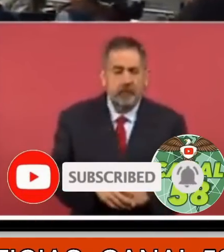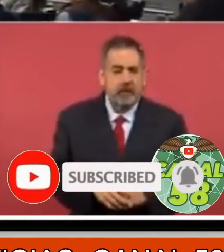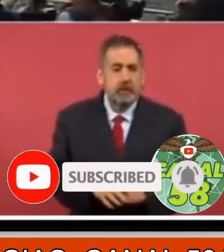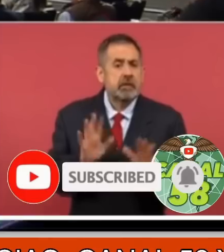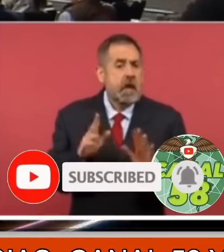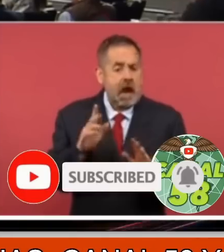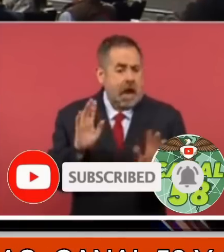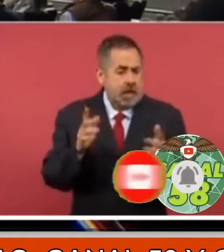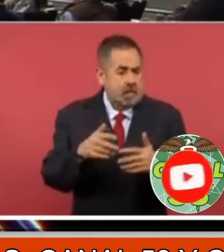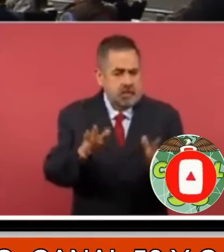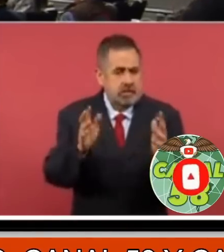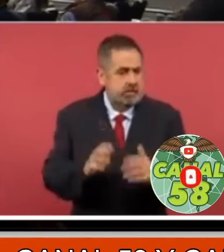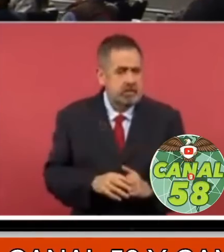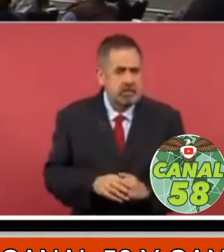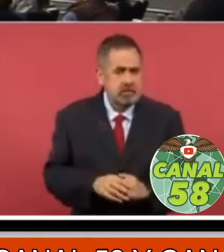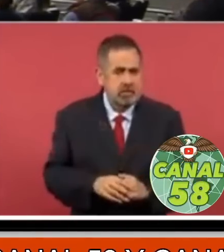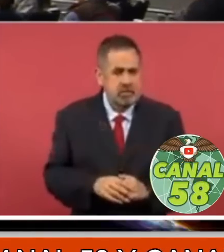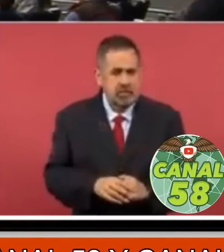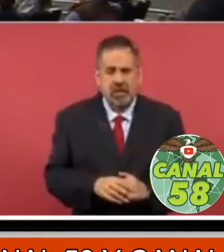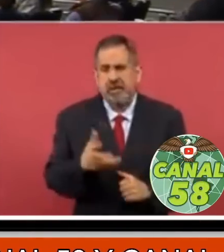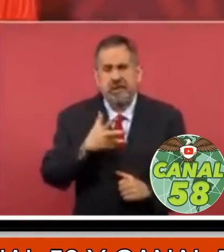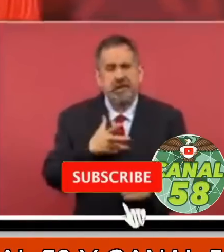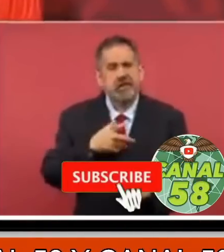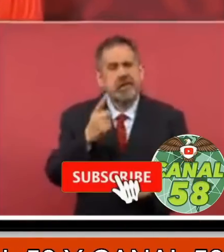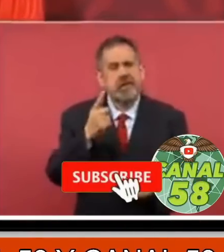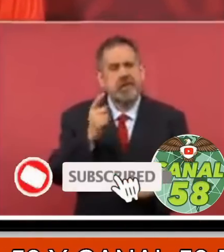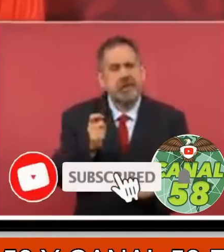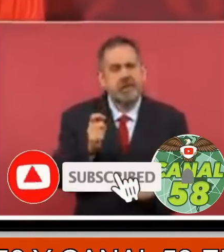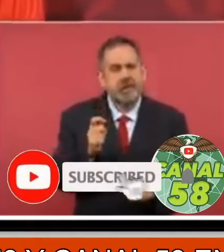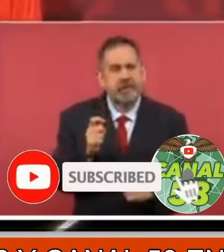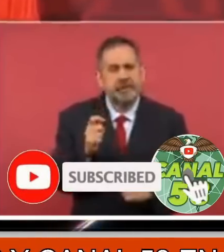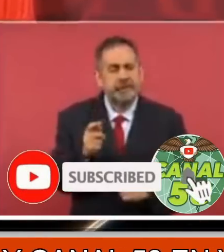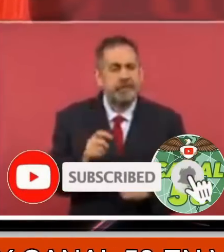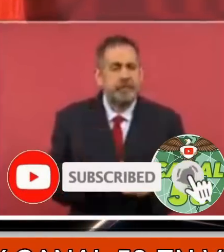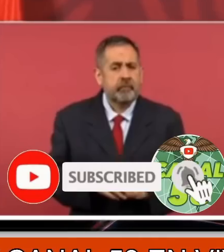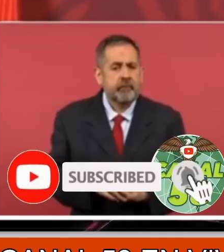pues ya que tenemos un gran,